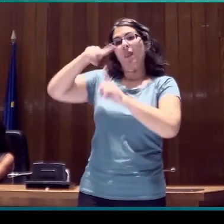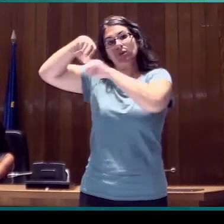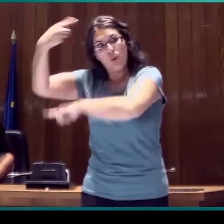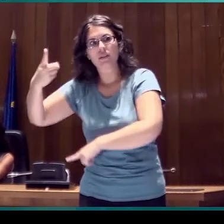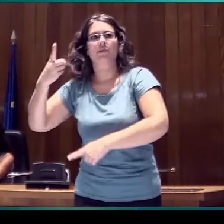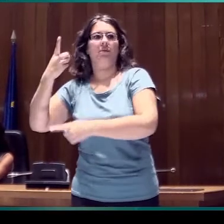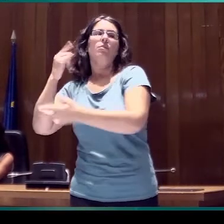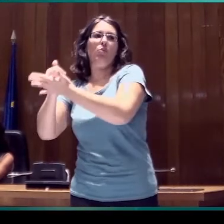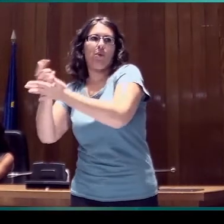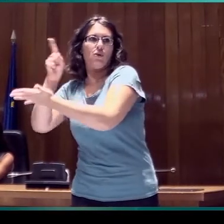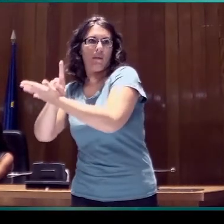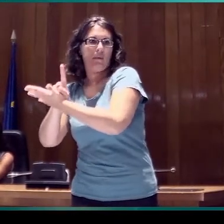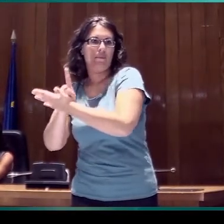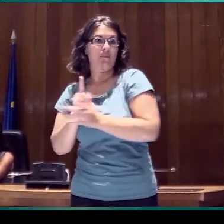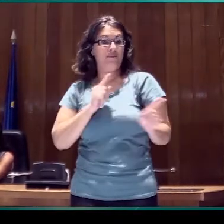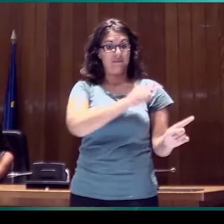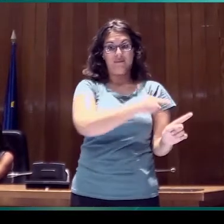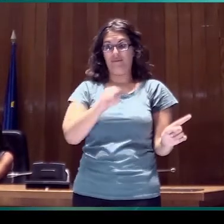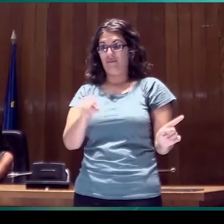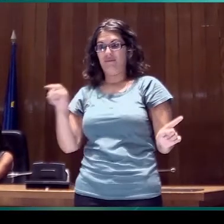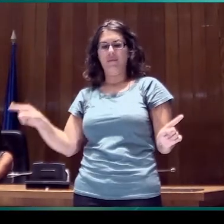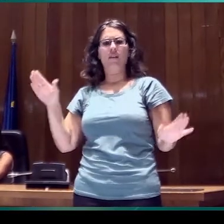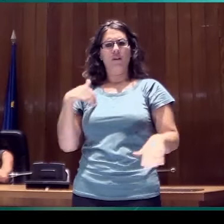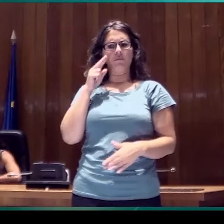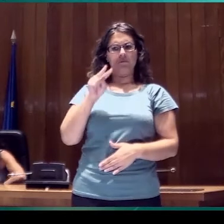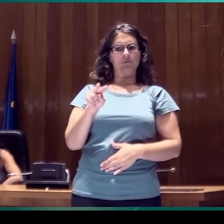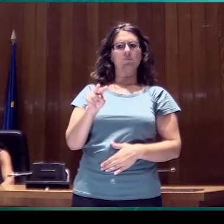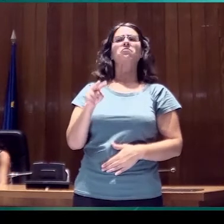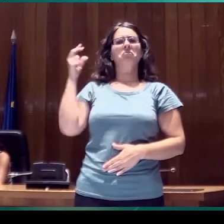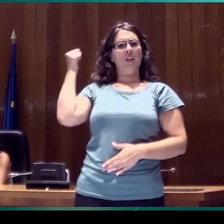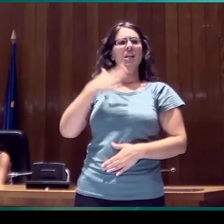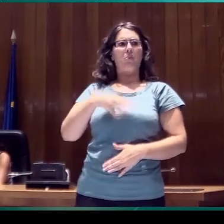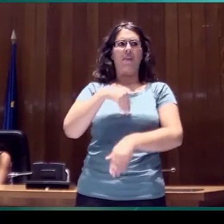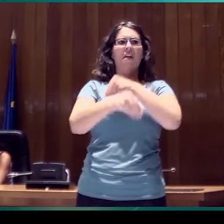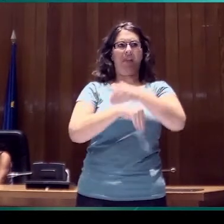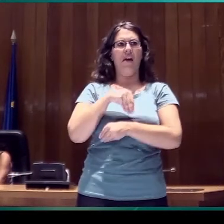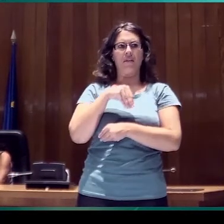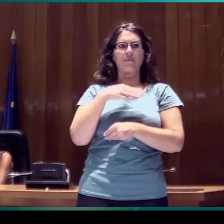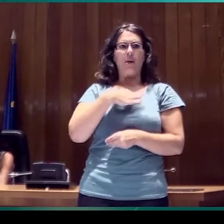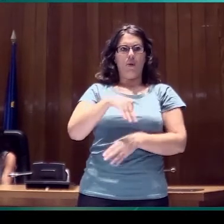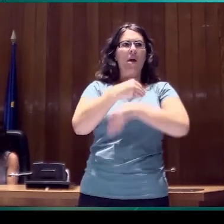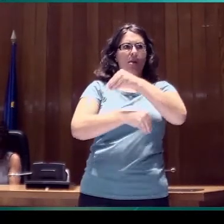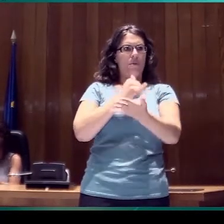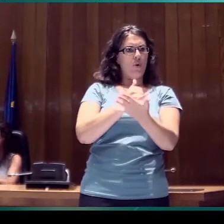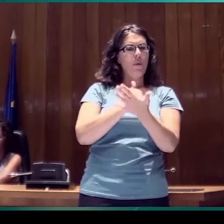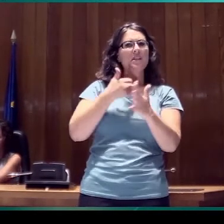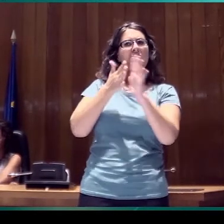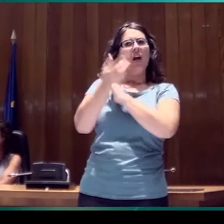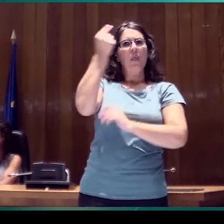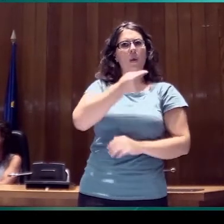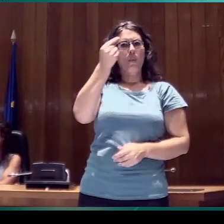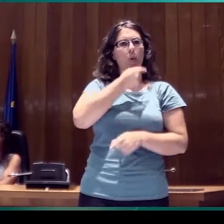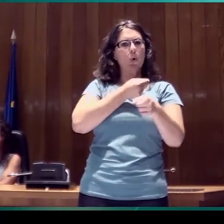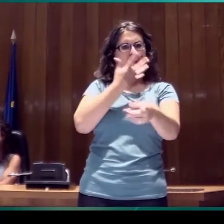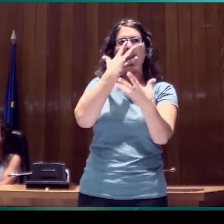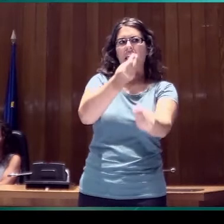Esas primeras pruebas nos permitieron ver que la prueba era aplicable, era motivadora, que los dibujos eran familiares, que